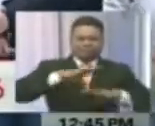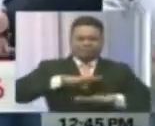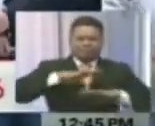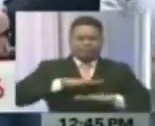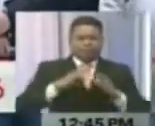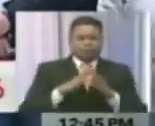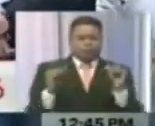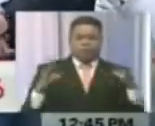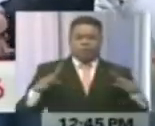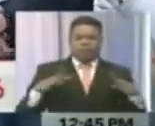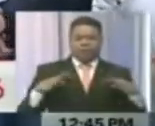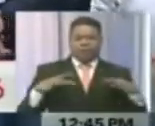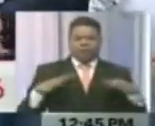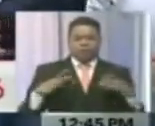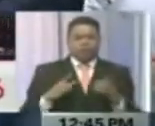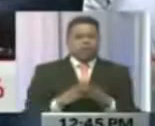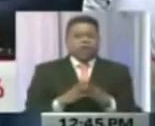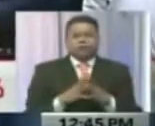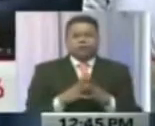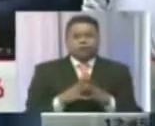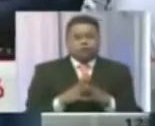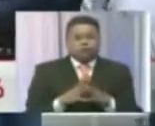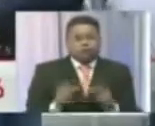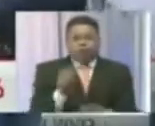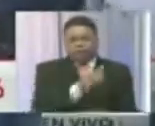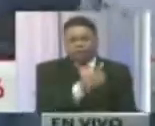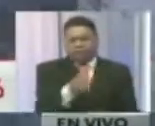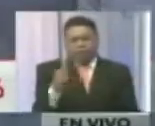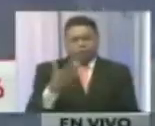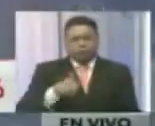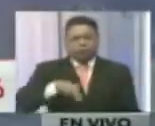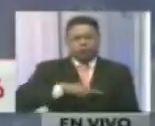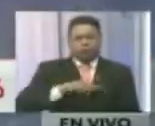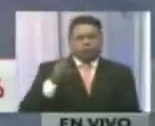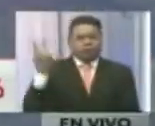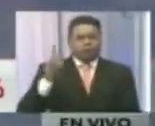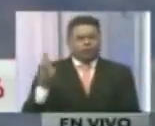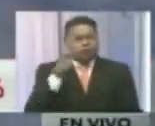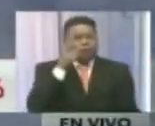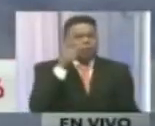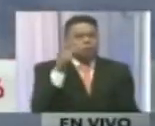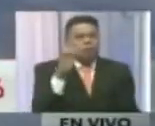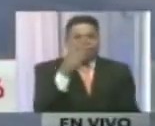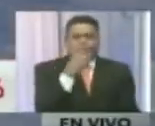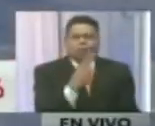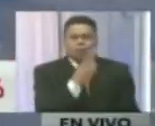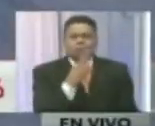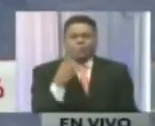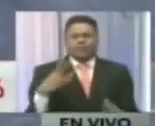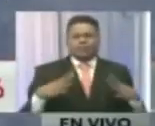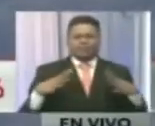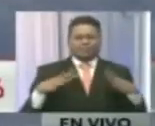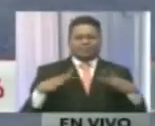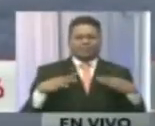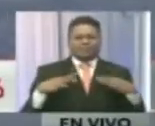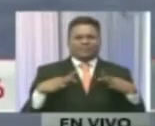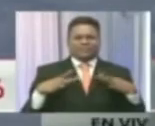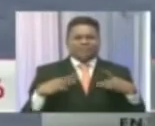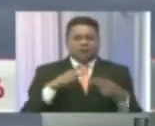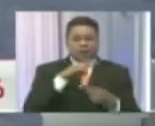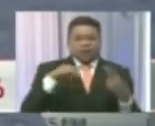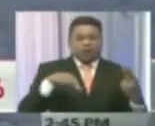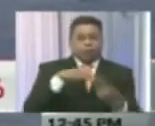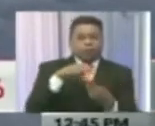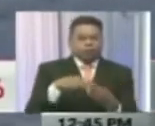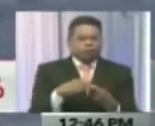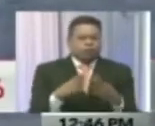todo el pueblo, espacios donde tenemos cabida todos y cada uno de los venezolanos, que el pueblo se sienta comprometido con este gobierno revolucionario que le ha dado el